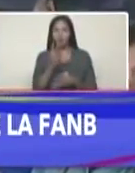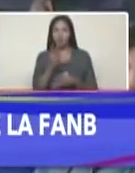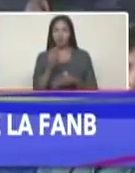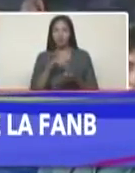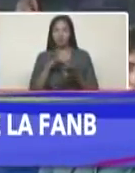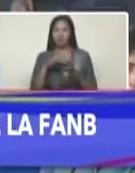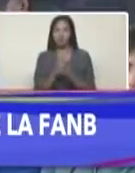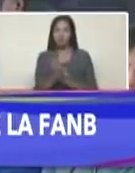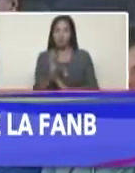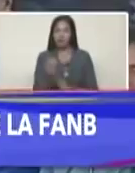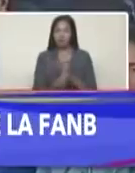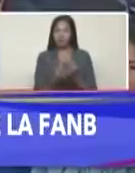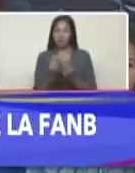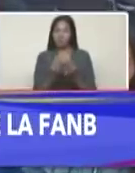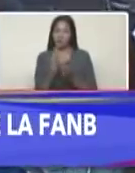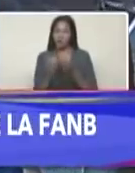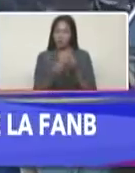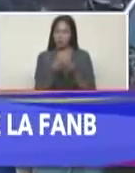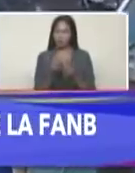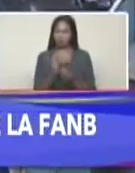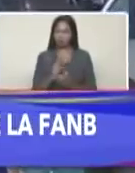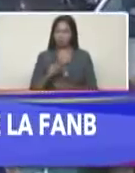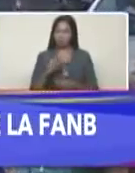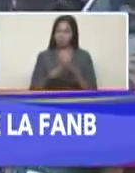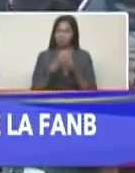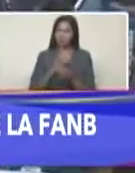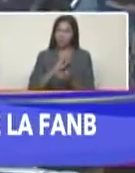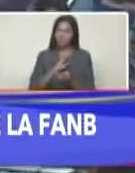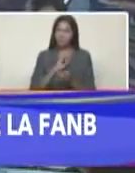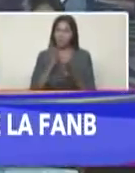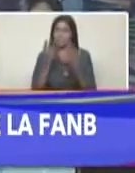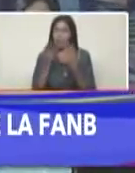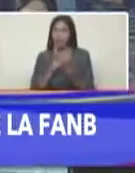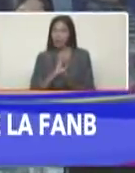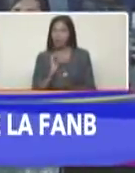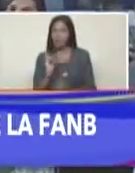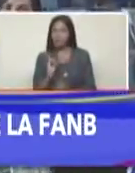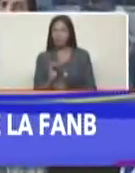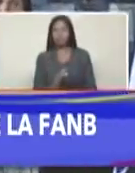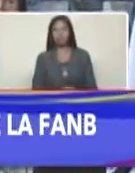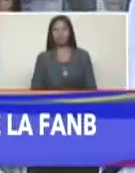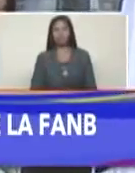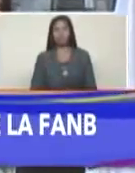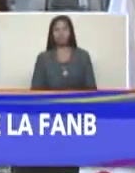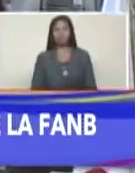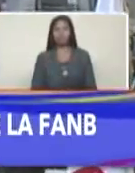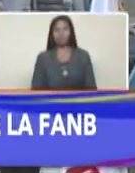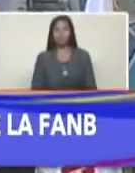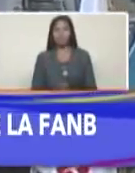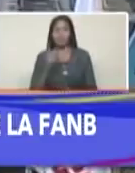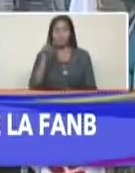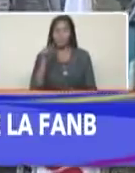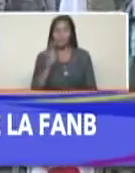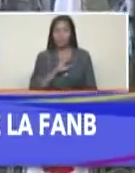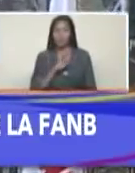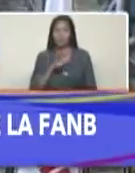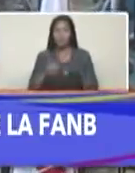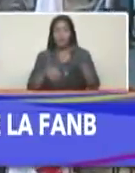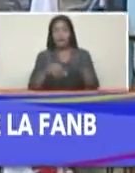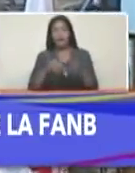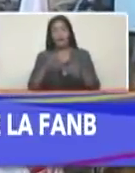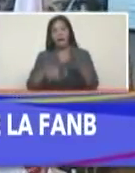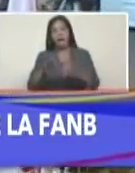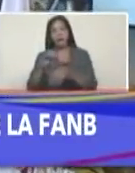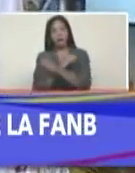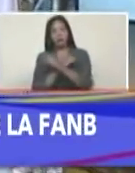la manera, cómo fabricaron esto de manera artesanal y cómo incluso ya con Agrofan vamos a hacer una